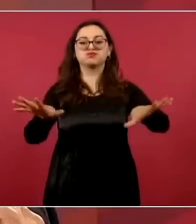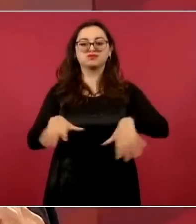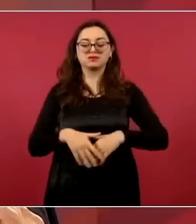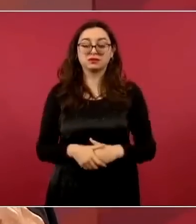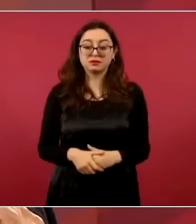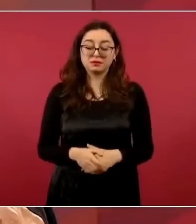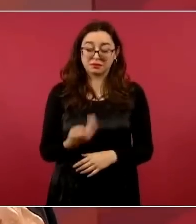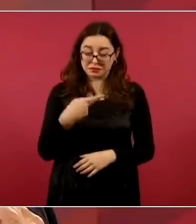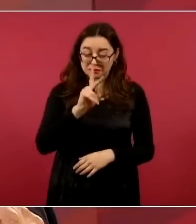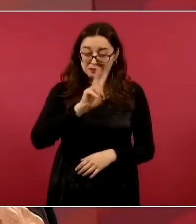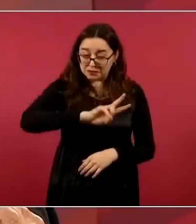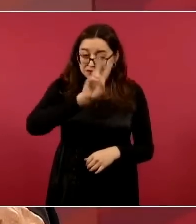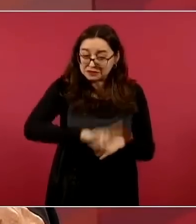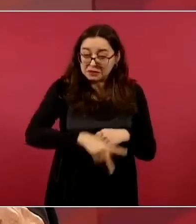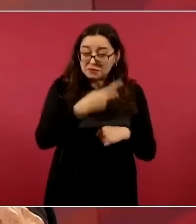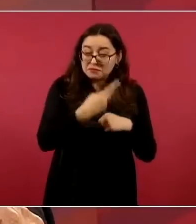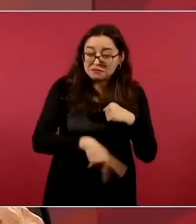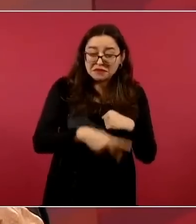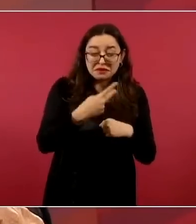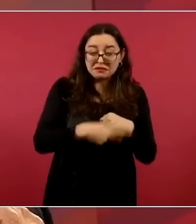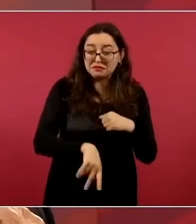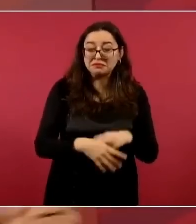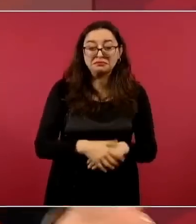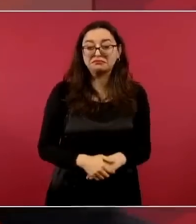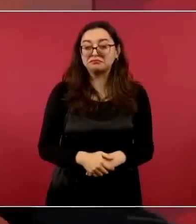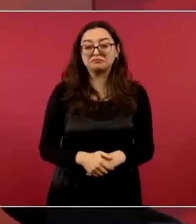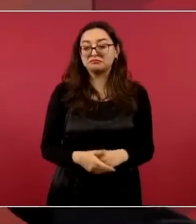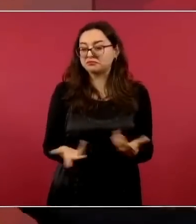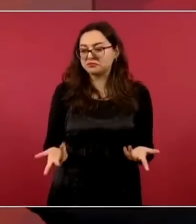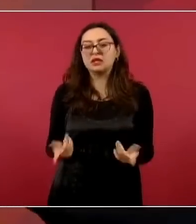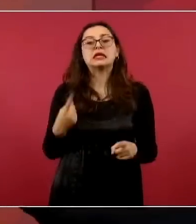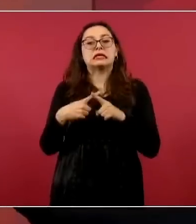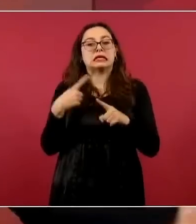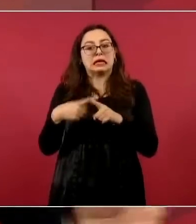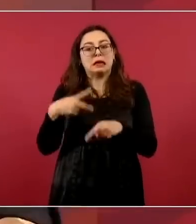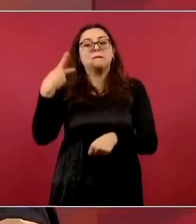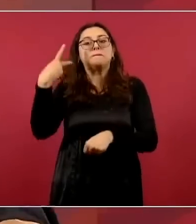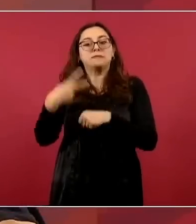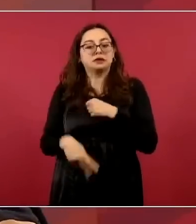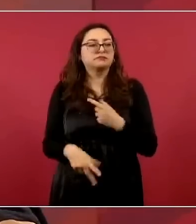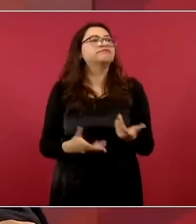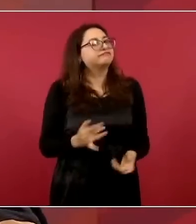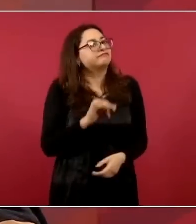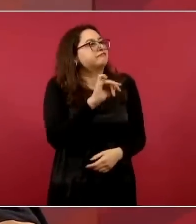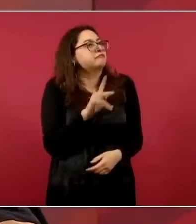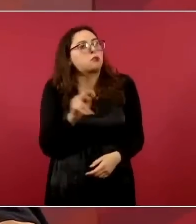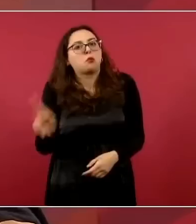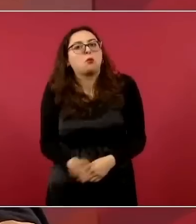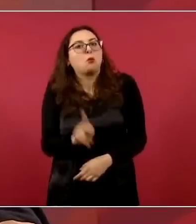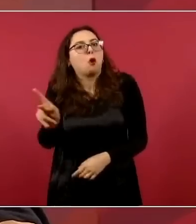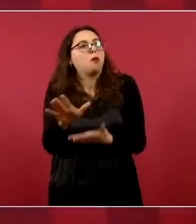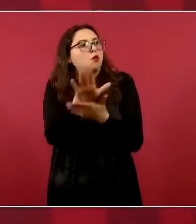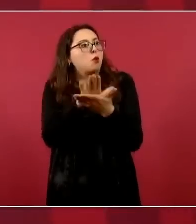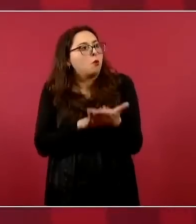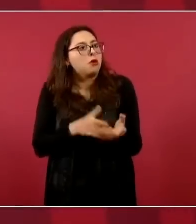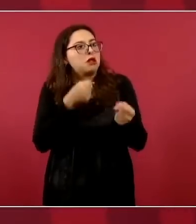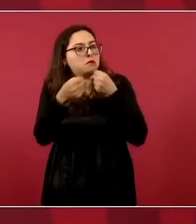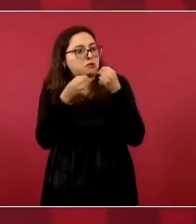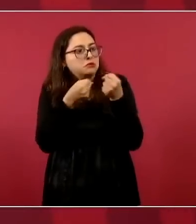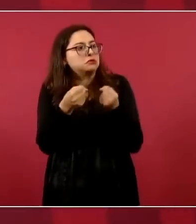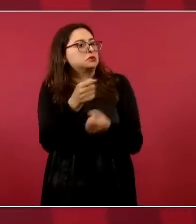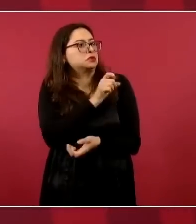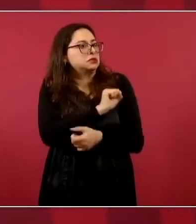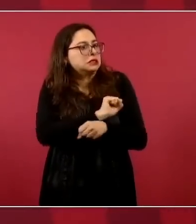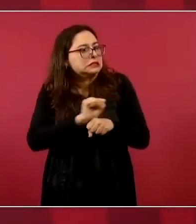corren más riesgo? Pues el corresponsal del pueblo, el reportero de la fuente policíaca de un estado de la República. Ahí es donde